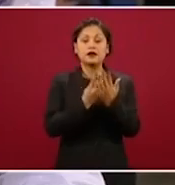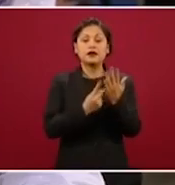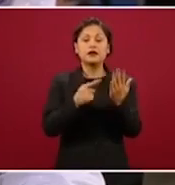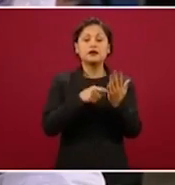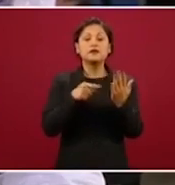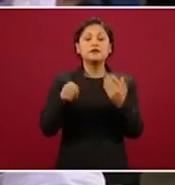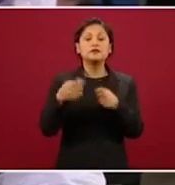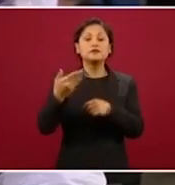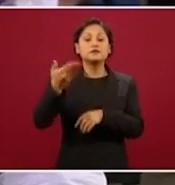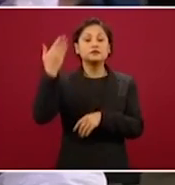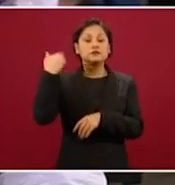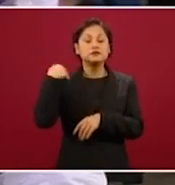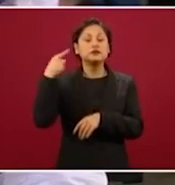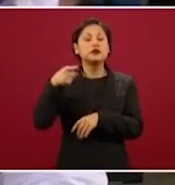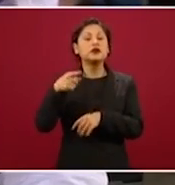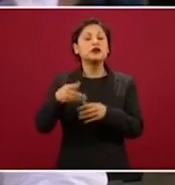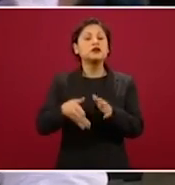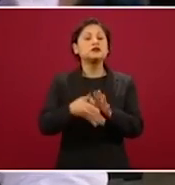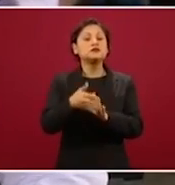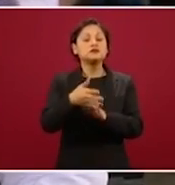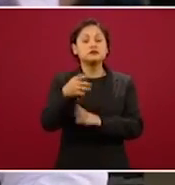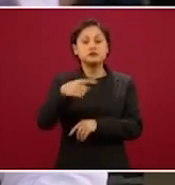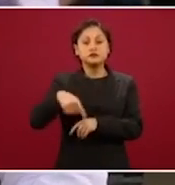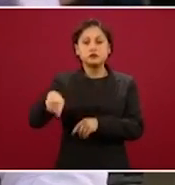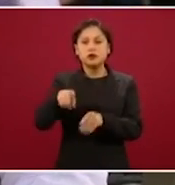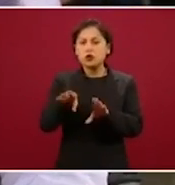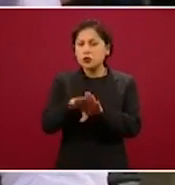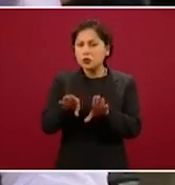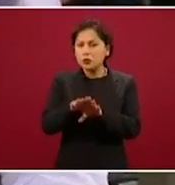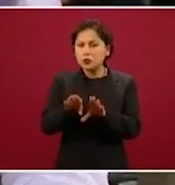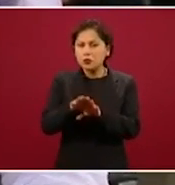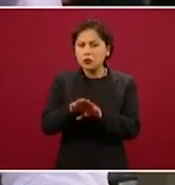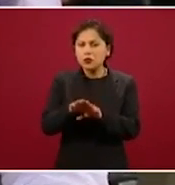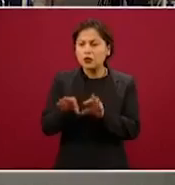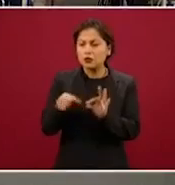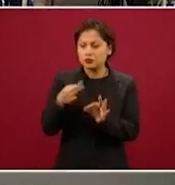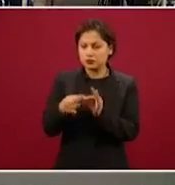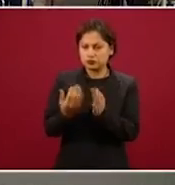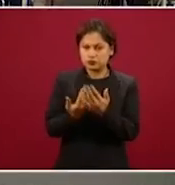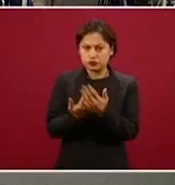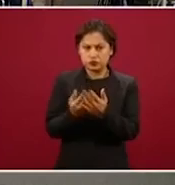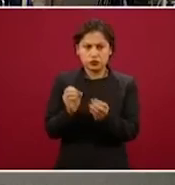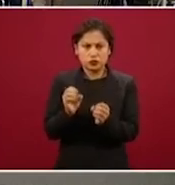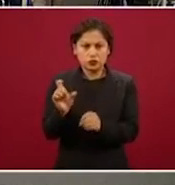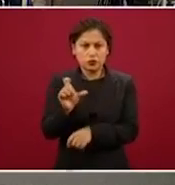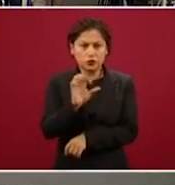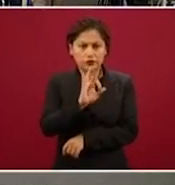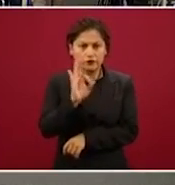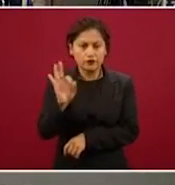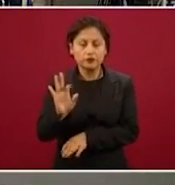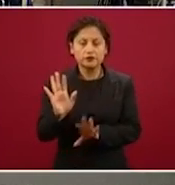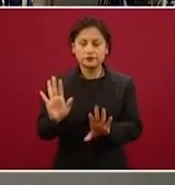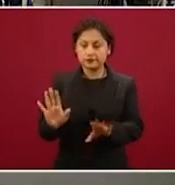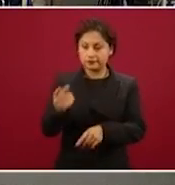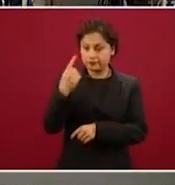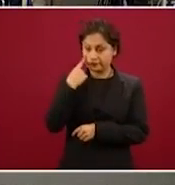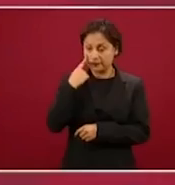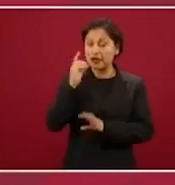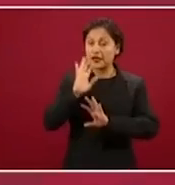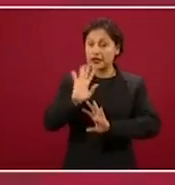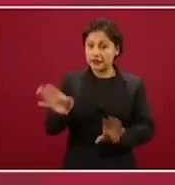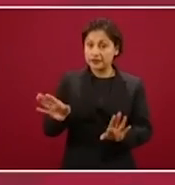algo se está atorando. ¿Qué pasa y para cuándo lo podríamos esperar? No, ya vamos avanzando. Bueno, ya está en